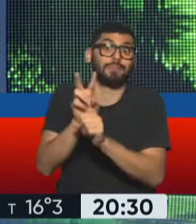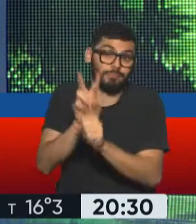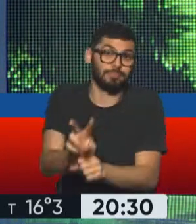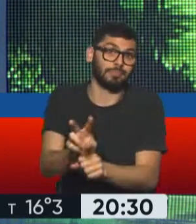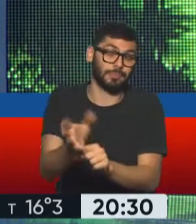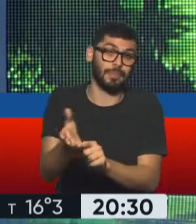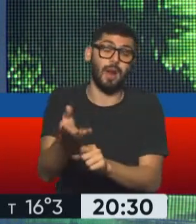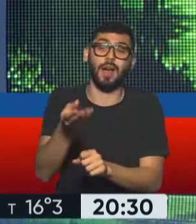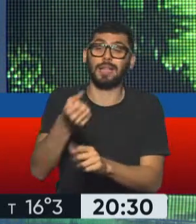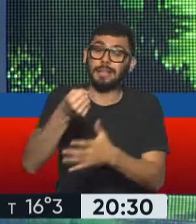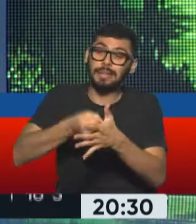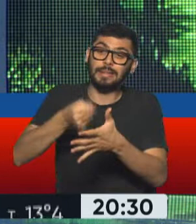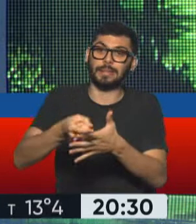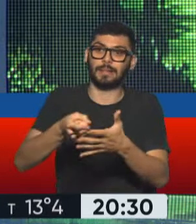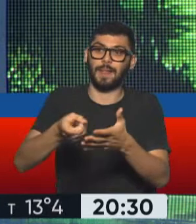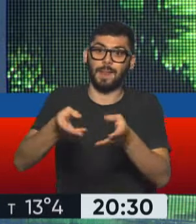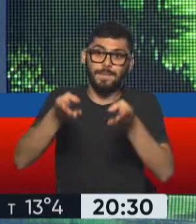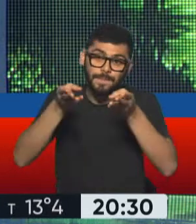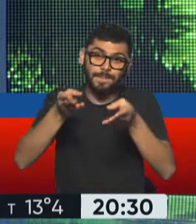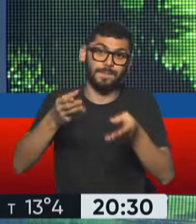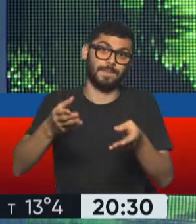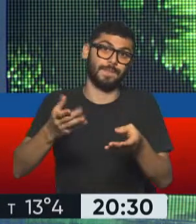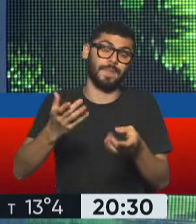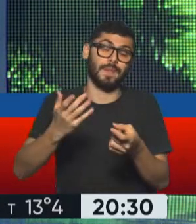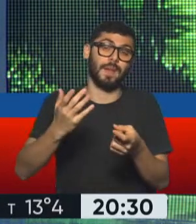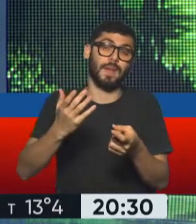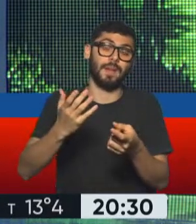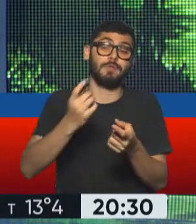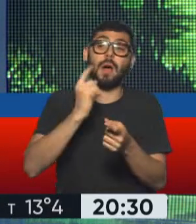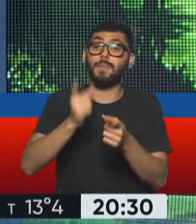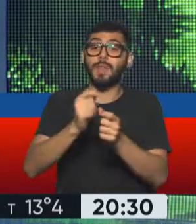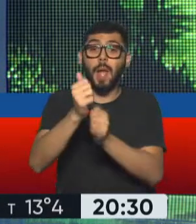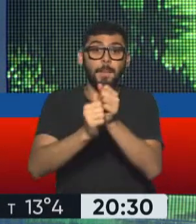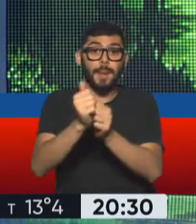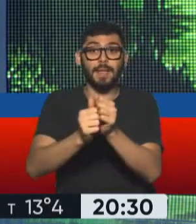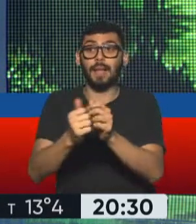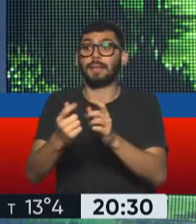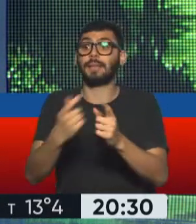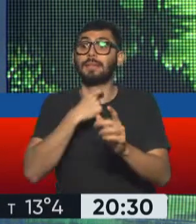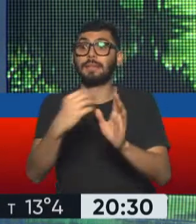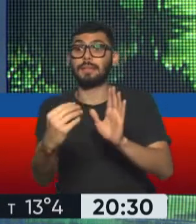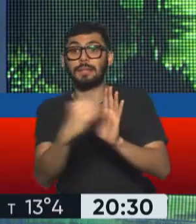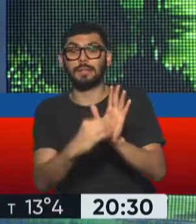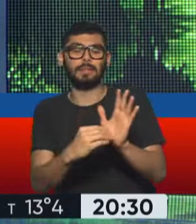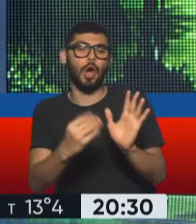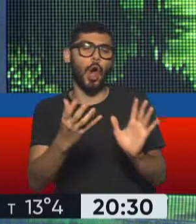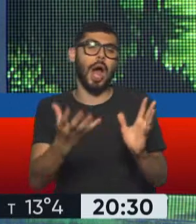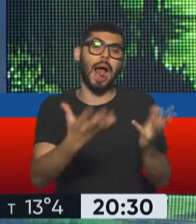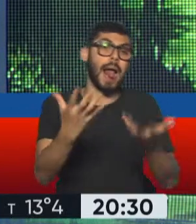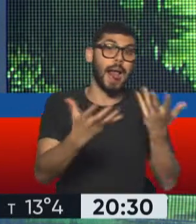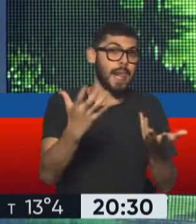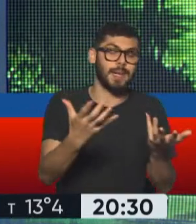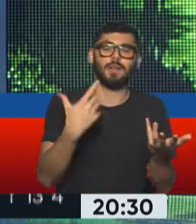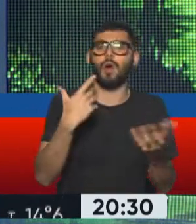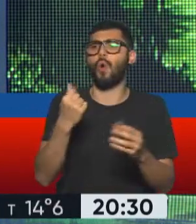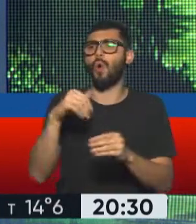intentar que sean cubiertos y también para intentar que aquellas empresas que están cerca del registro y no pueden lograrlo por algún motivo, bueno, hay herramientas del